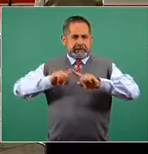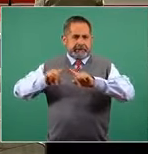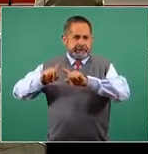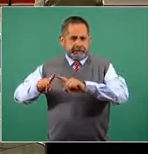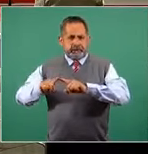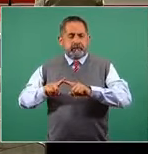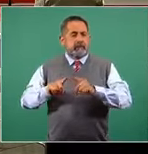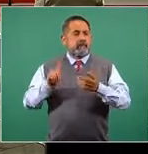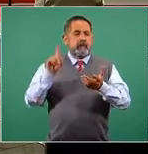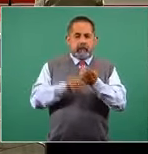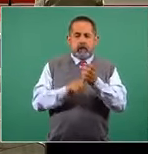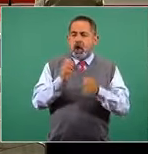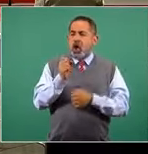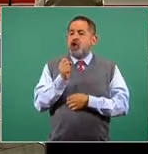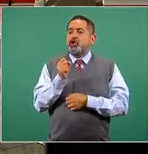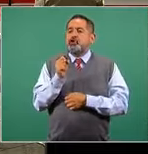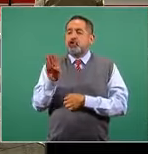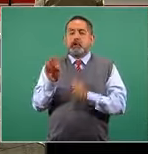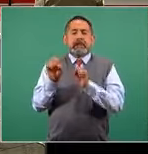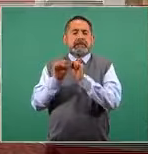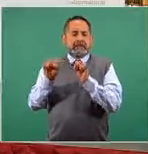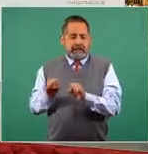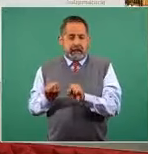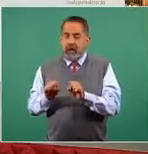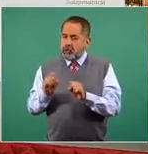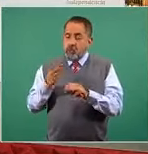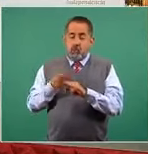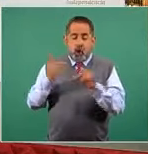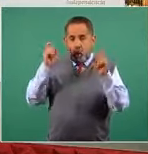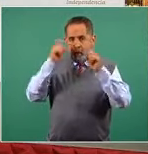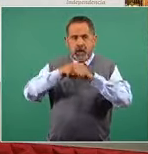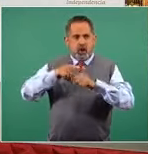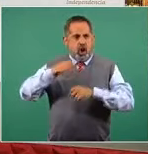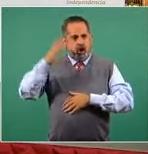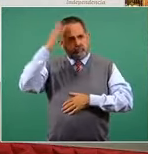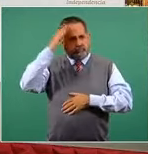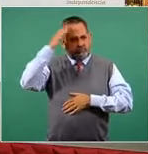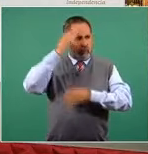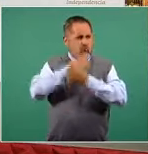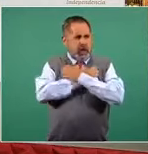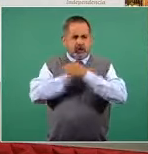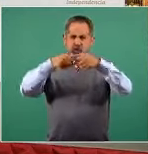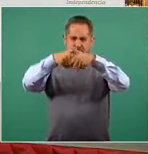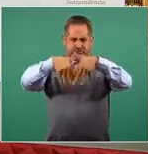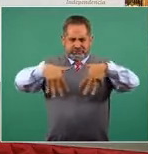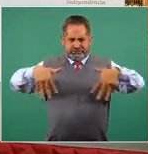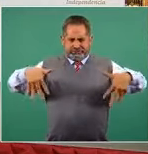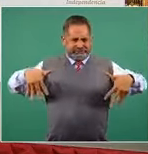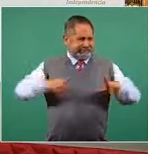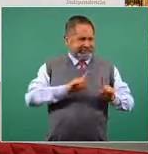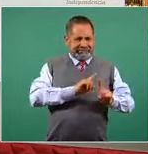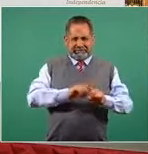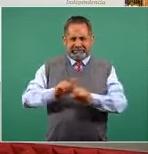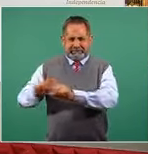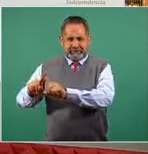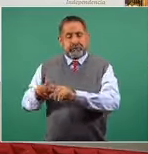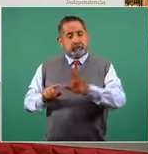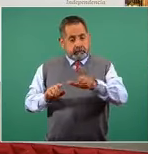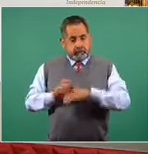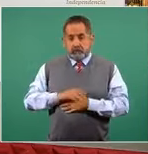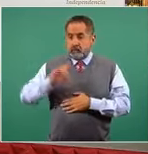múltiples subsistemas educativos. Es muy complejo la arquitectura del sistema educativo nacional. Las